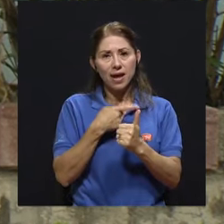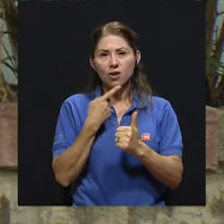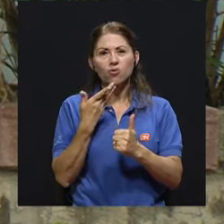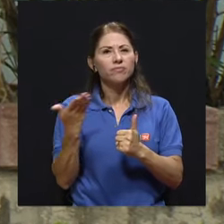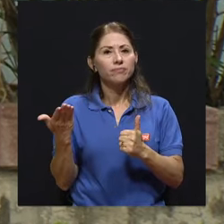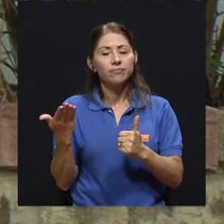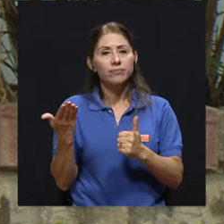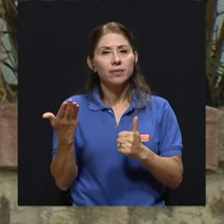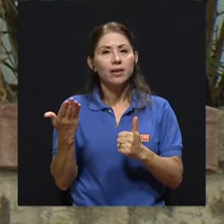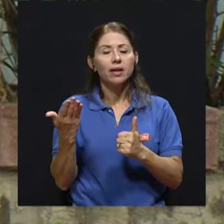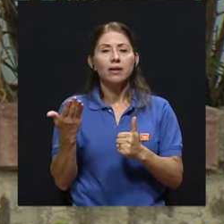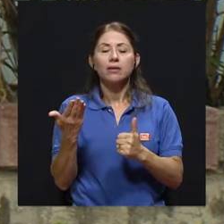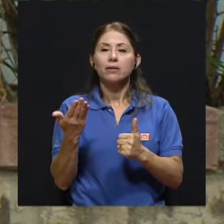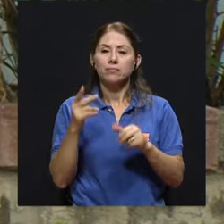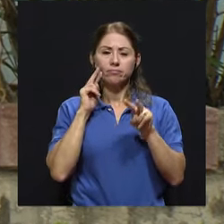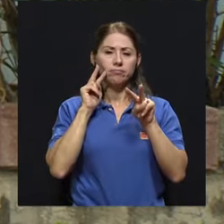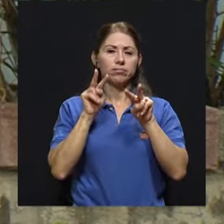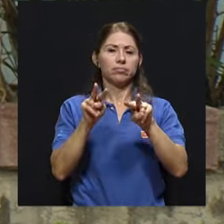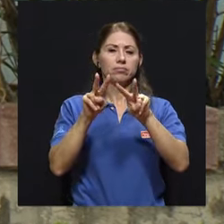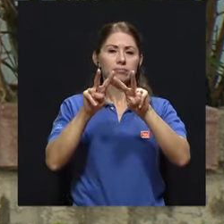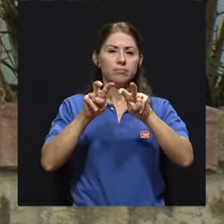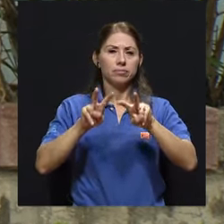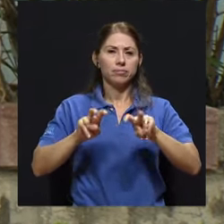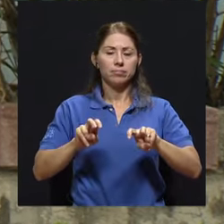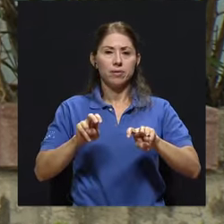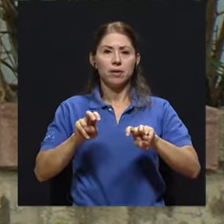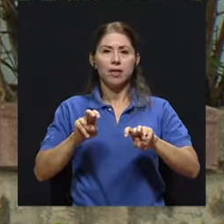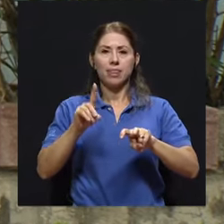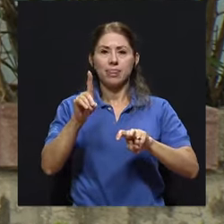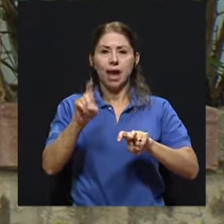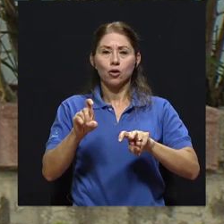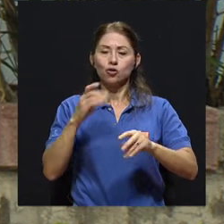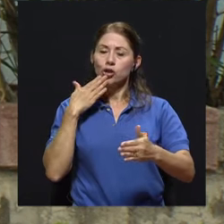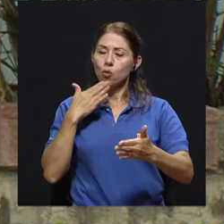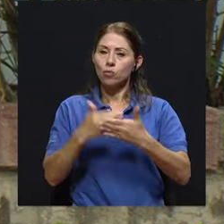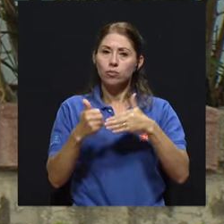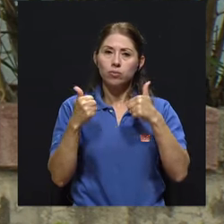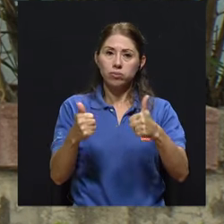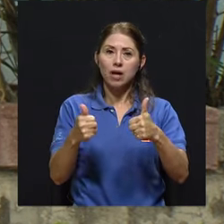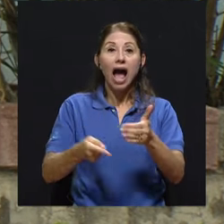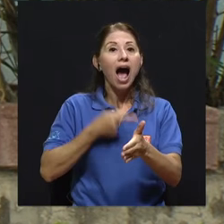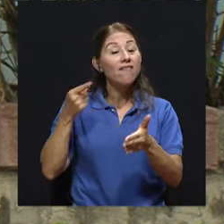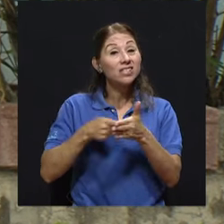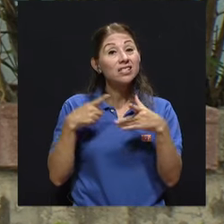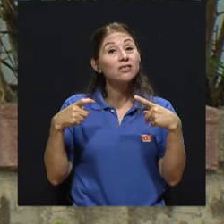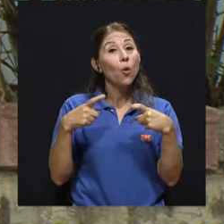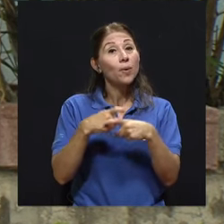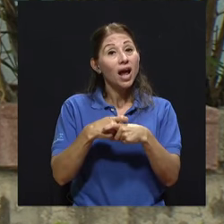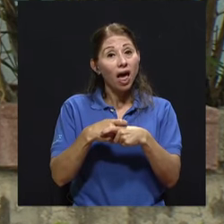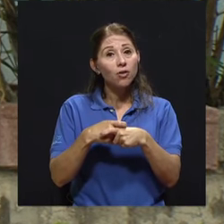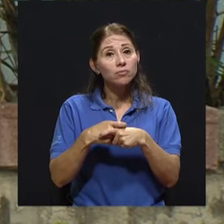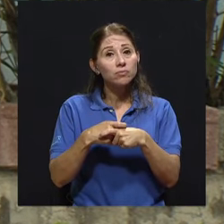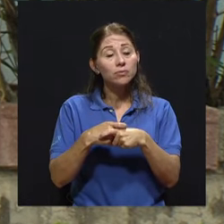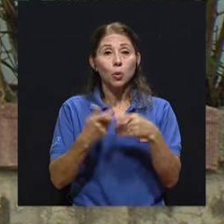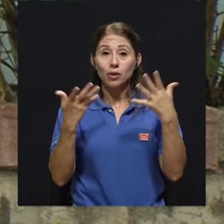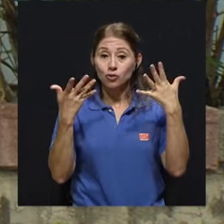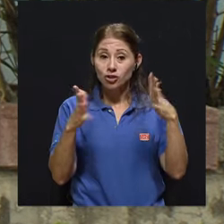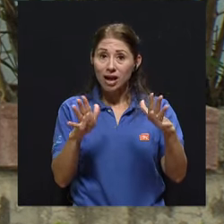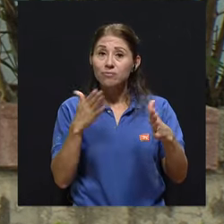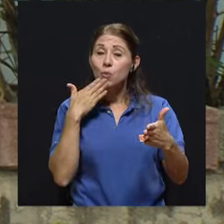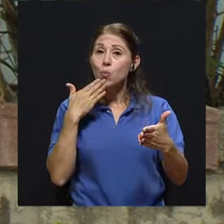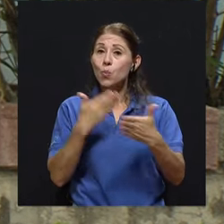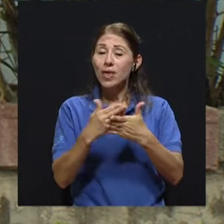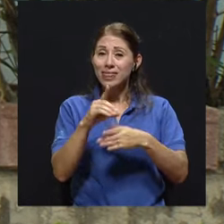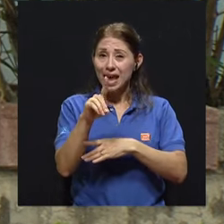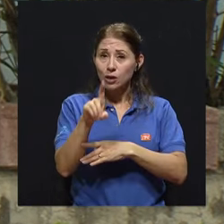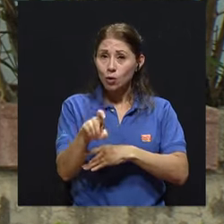pues hacer un buen diagnóstico. Y eso a veces es complicado. ¿Okay? Y una vez que uno tenga un buen diagnóstico,